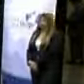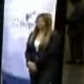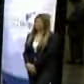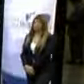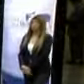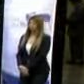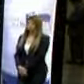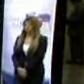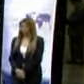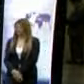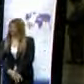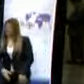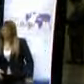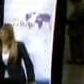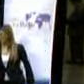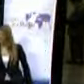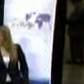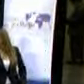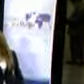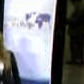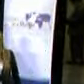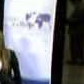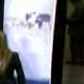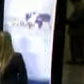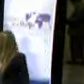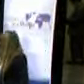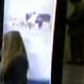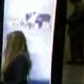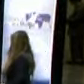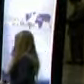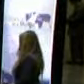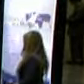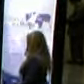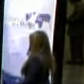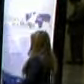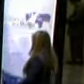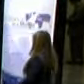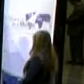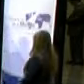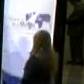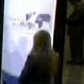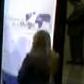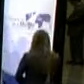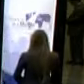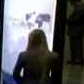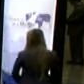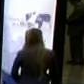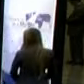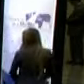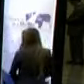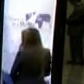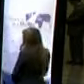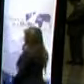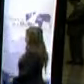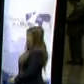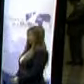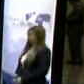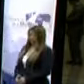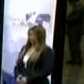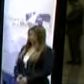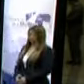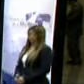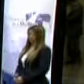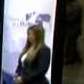gracias, senador Juan Carlos Romero Hicks, por sus preguntas y sus reflexiones. Y antes de que nuestros ponentes